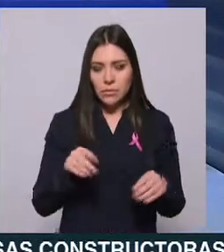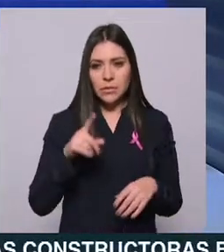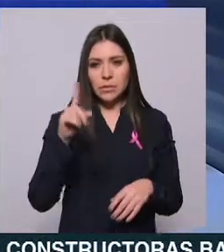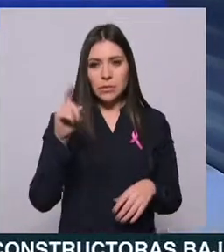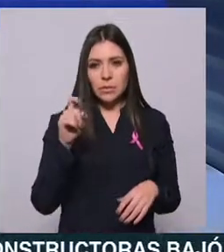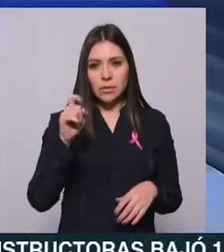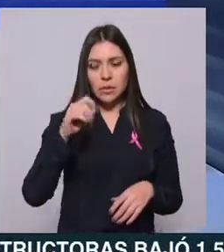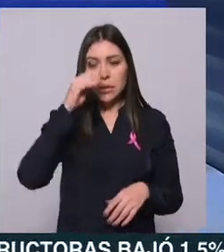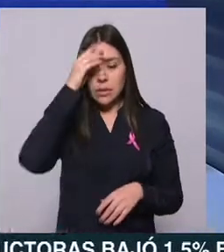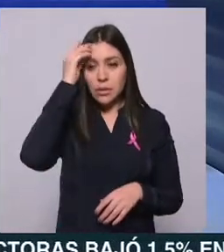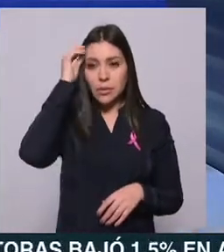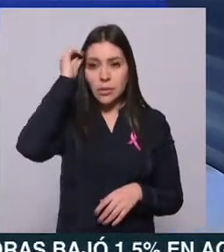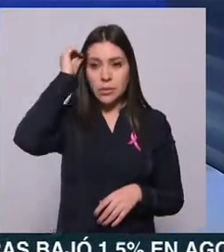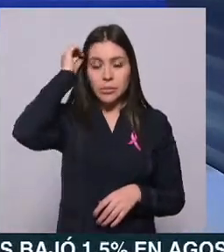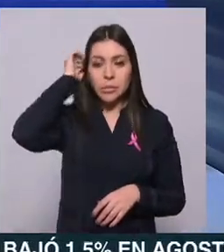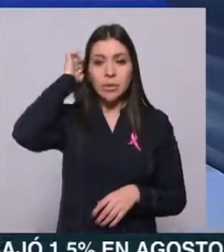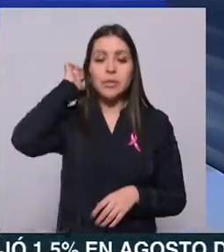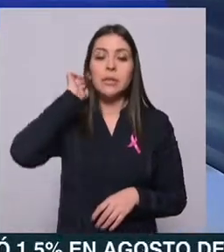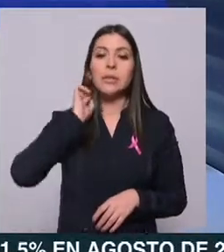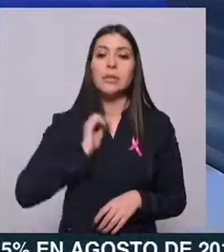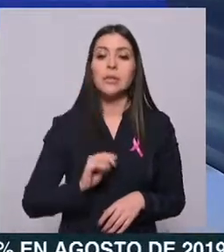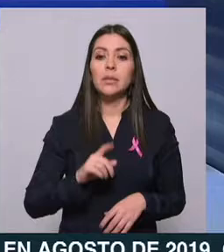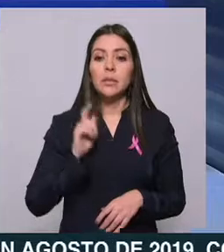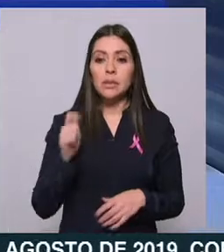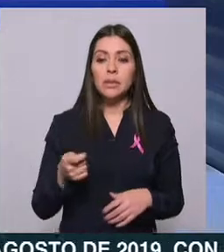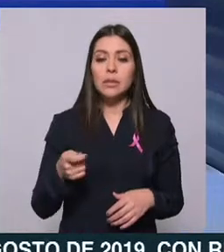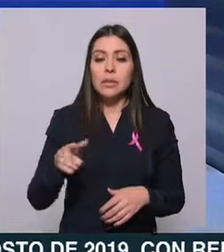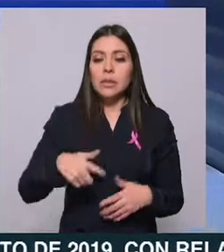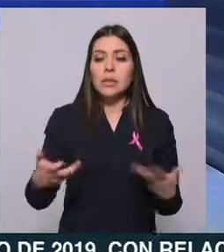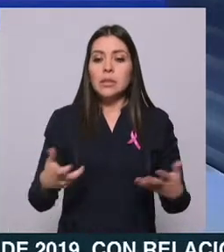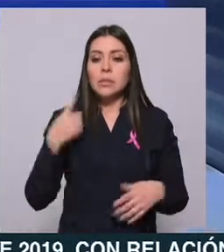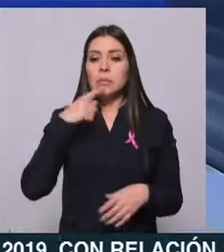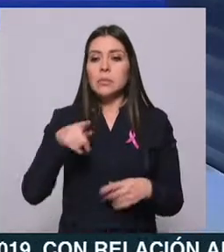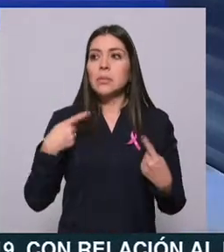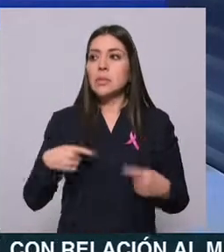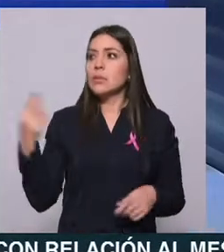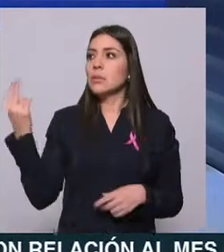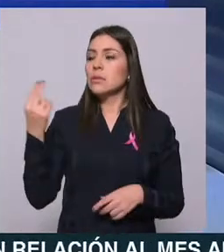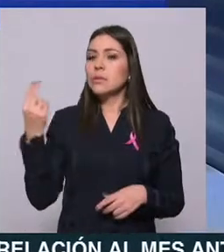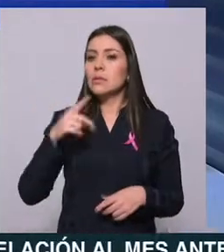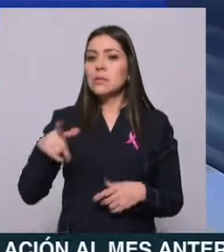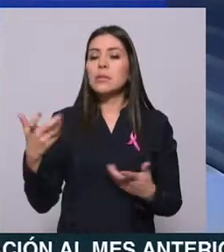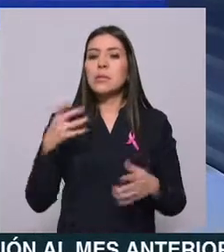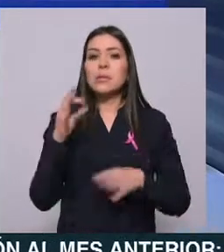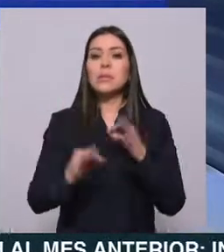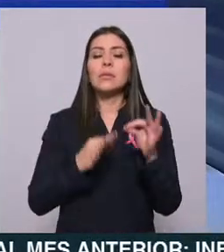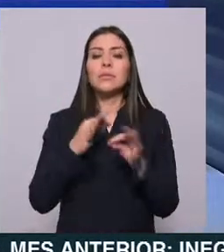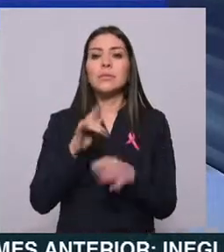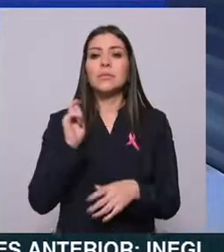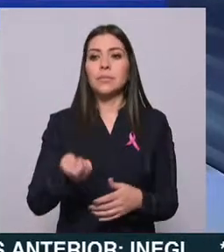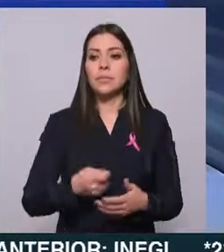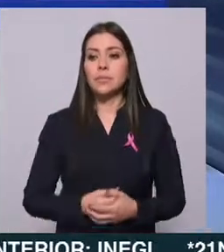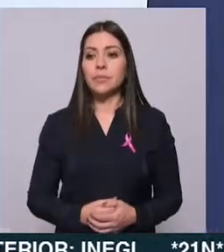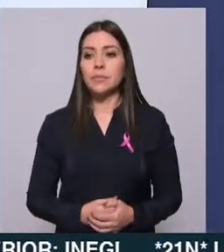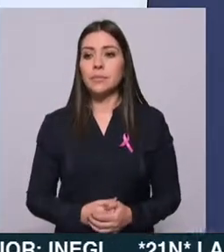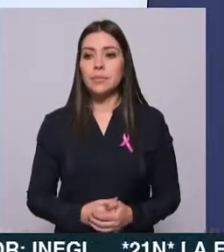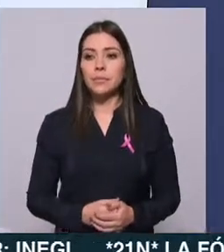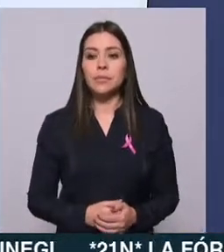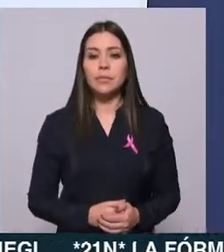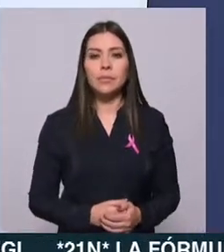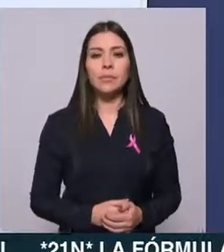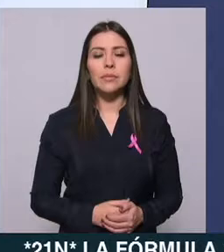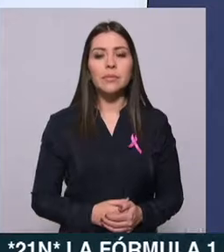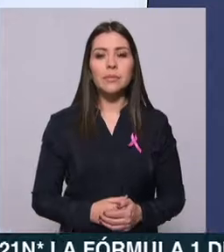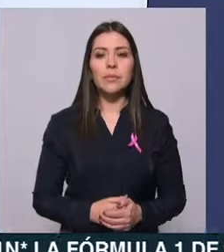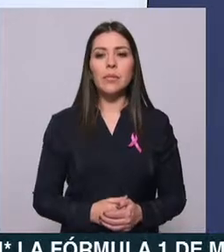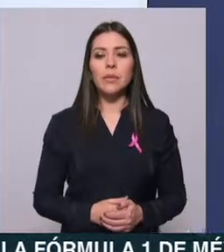prioridades de la alcaldía? ¿Qué se está haciendo para satisfacer las necesidades de todos? Así es, como en todo el país, como en todos los estados, en